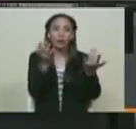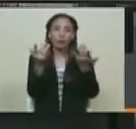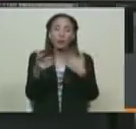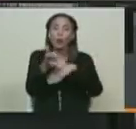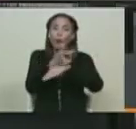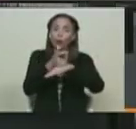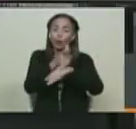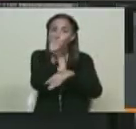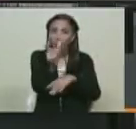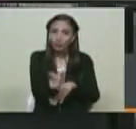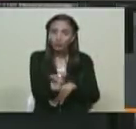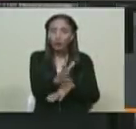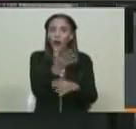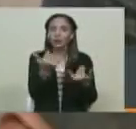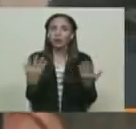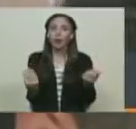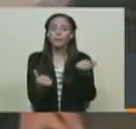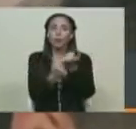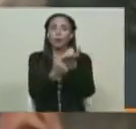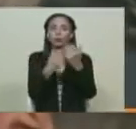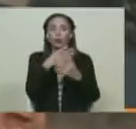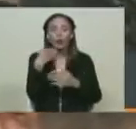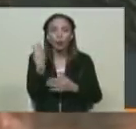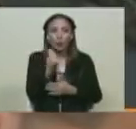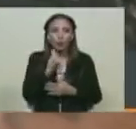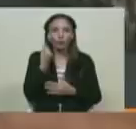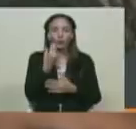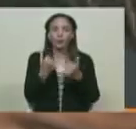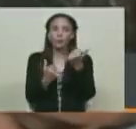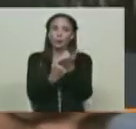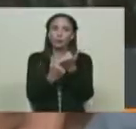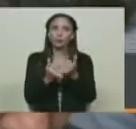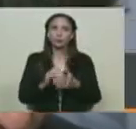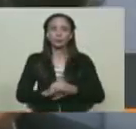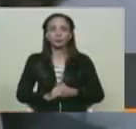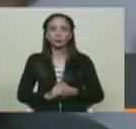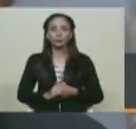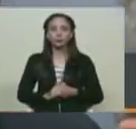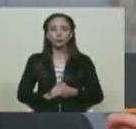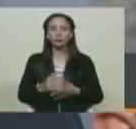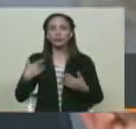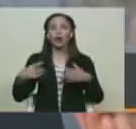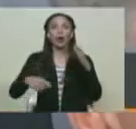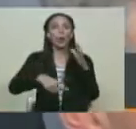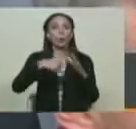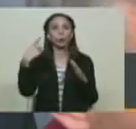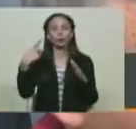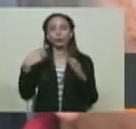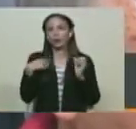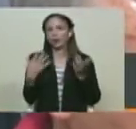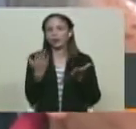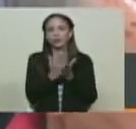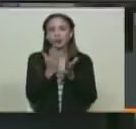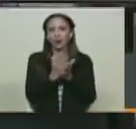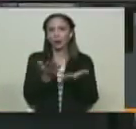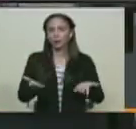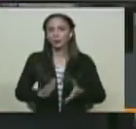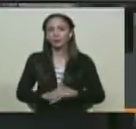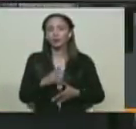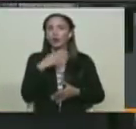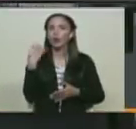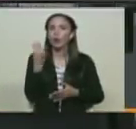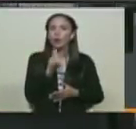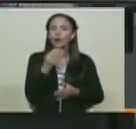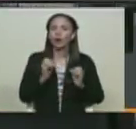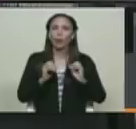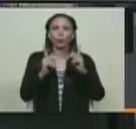con la juventud. Vamos a creer en la juventud. Vamos a abrirle oportunidades a la juventud de